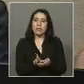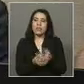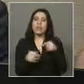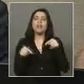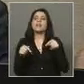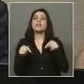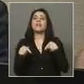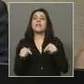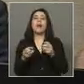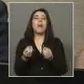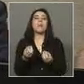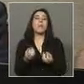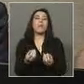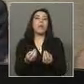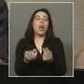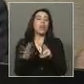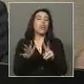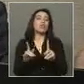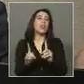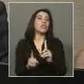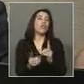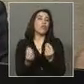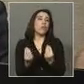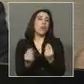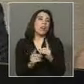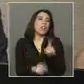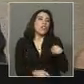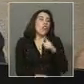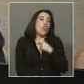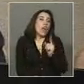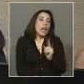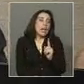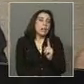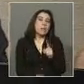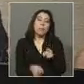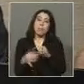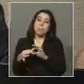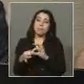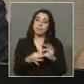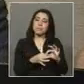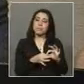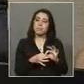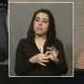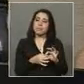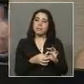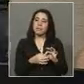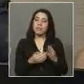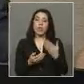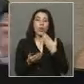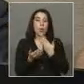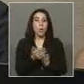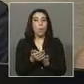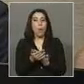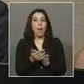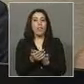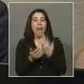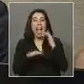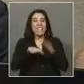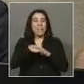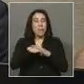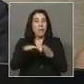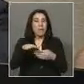contrastes que son verdaderamente indeseables. Y por esa razón, lo que se genera cuando se abren estas ventanas